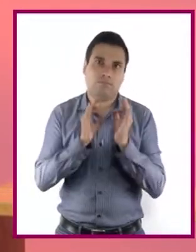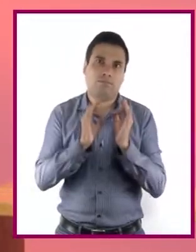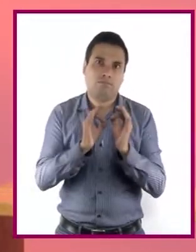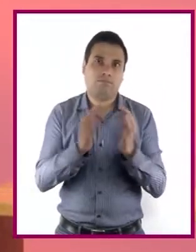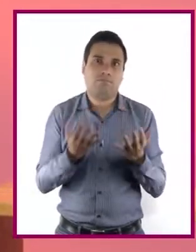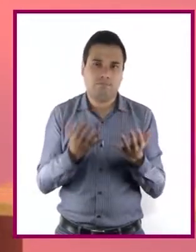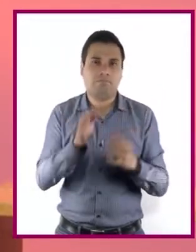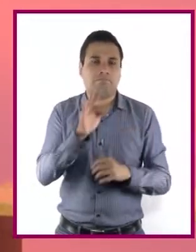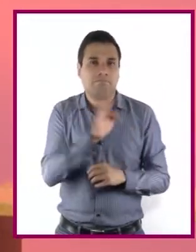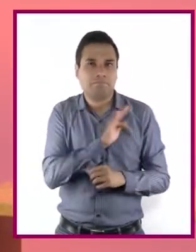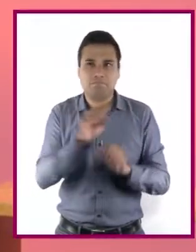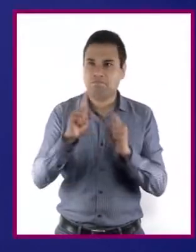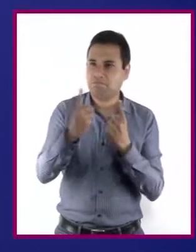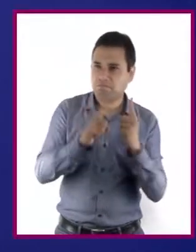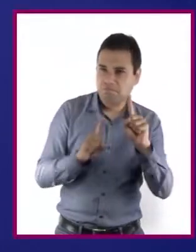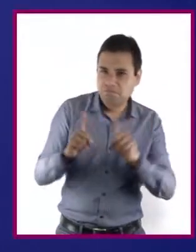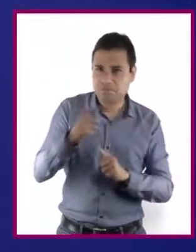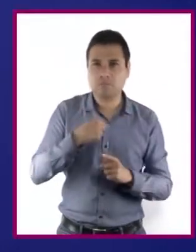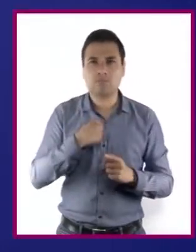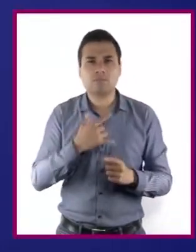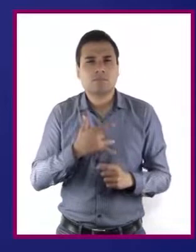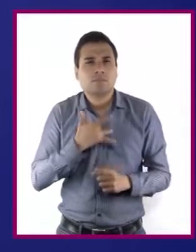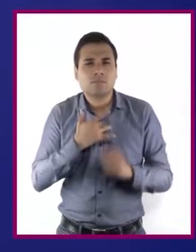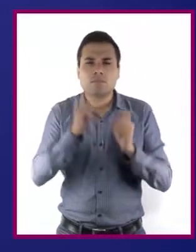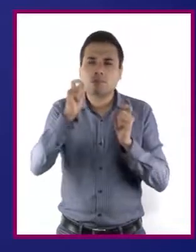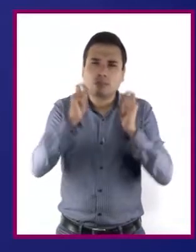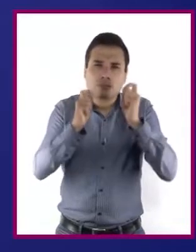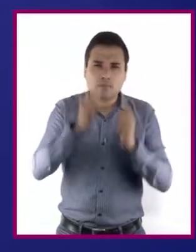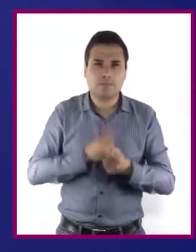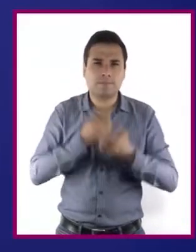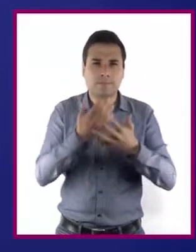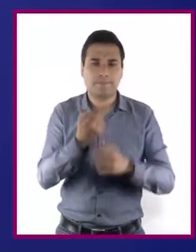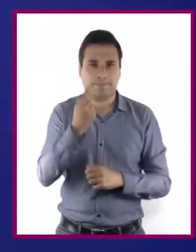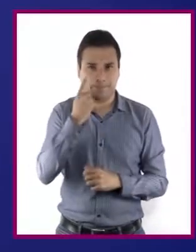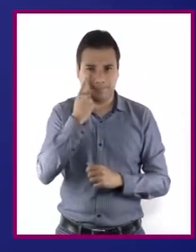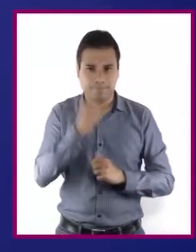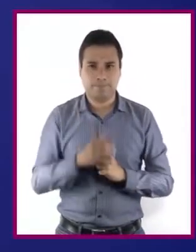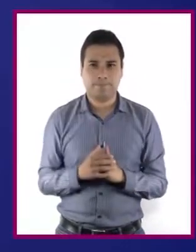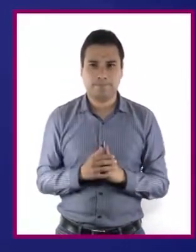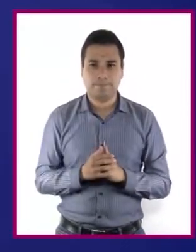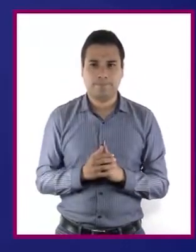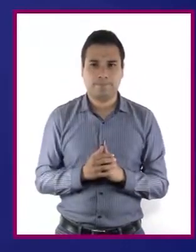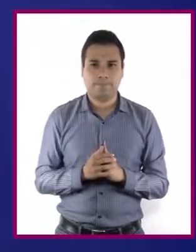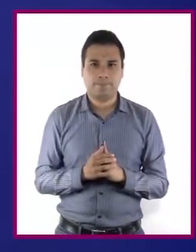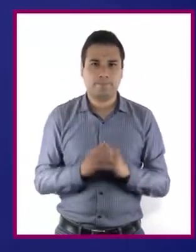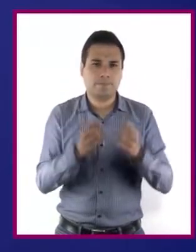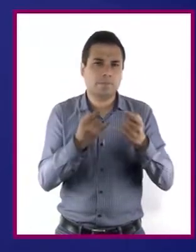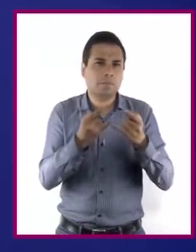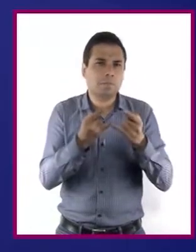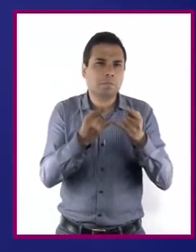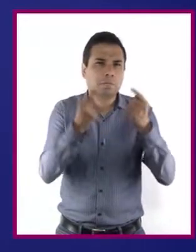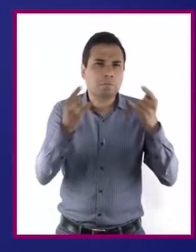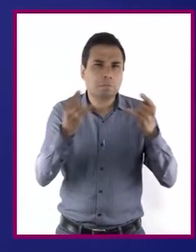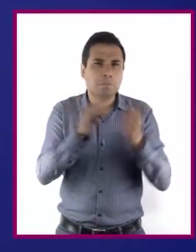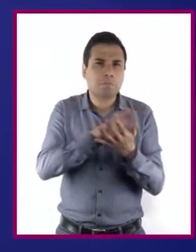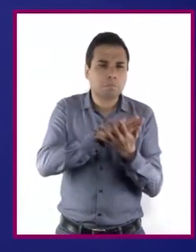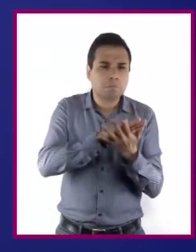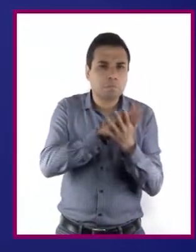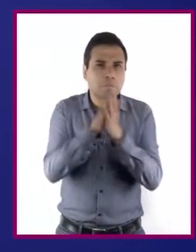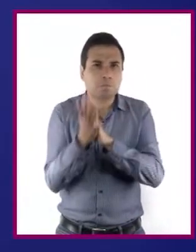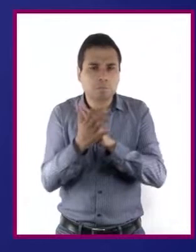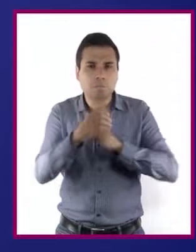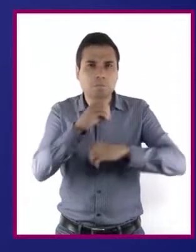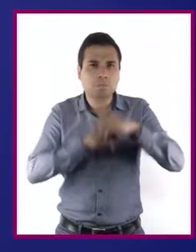y representación emocional. Recordemos que una adaptación teatral consiste en una serie de cambios en un texto narrativo